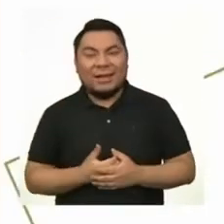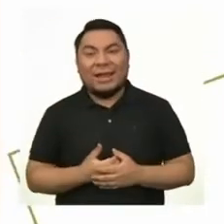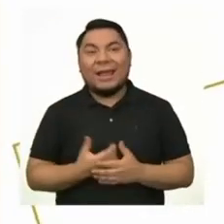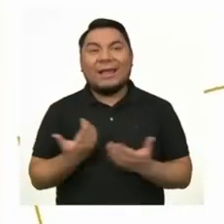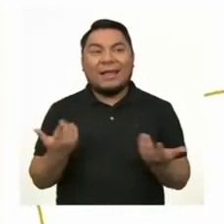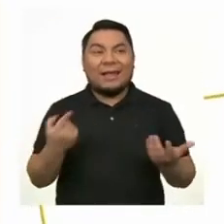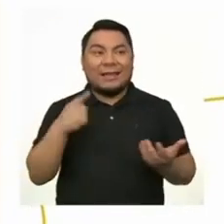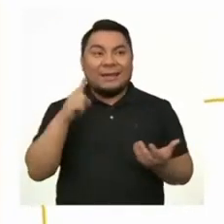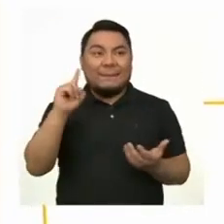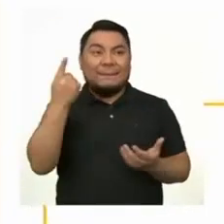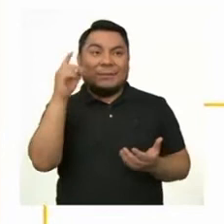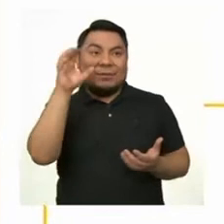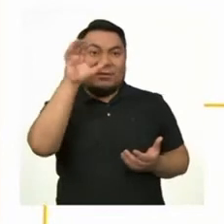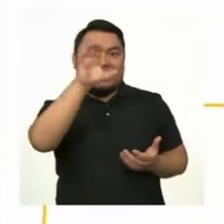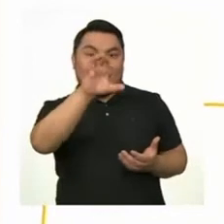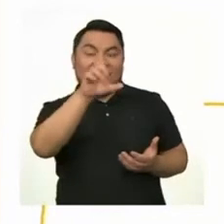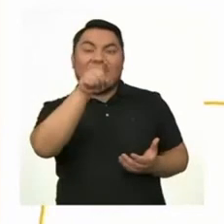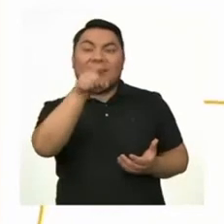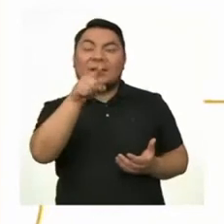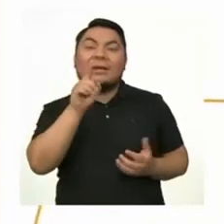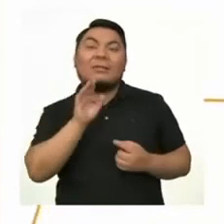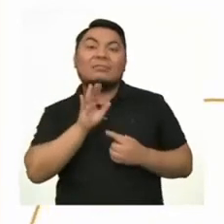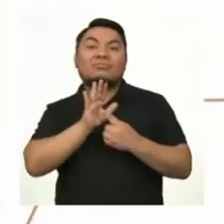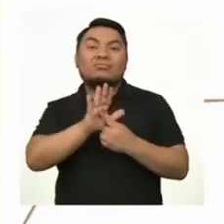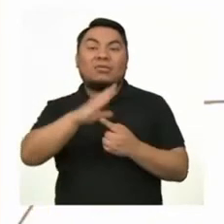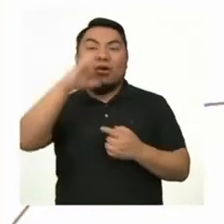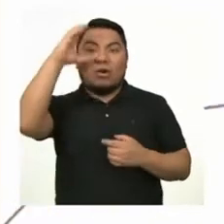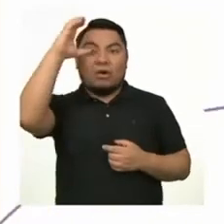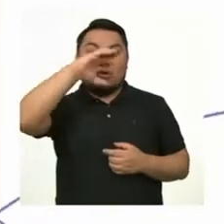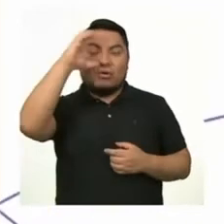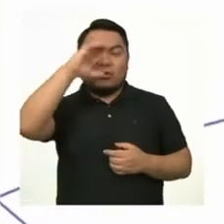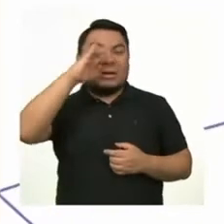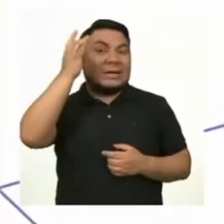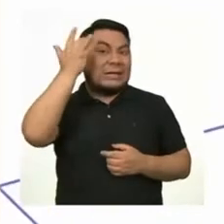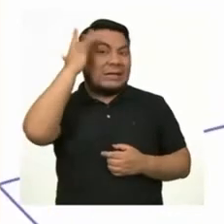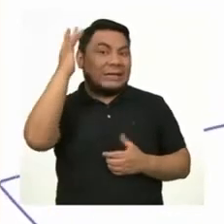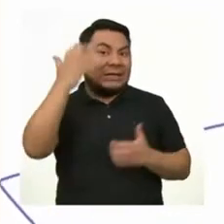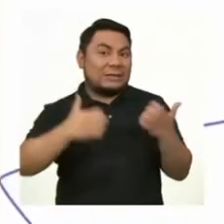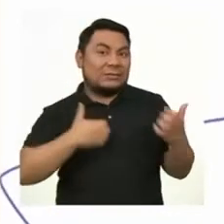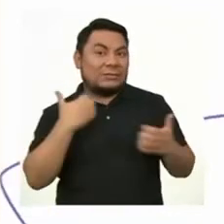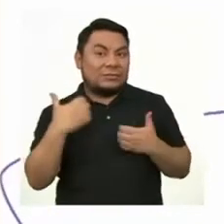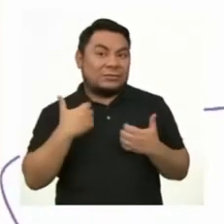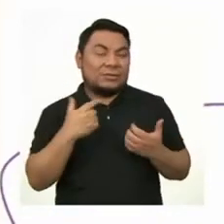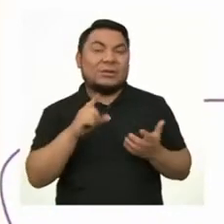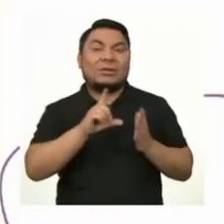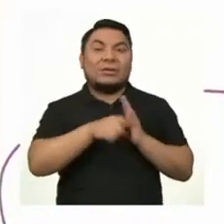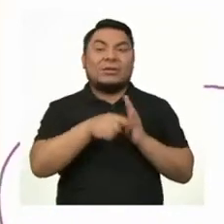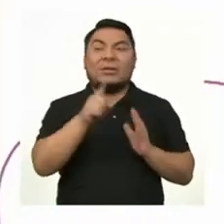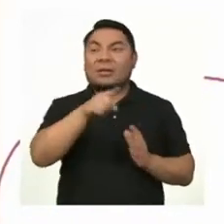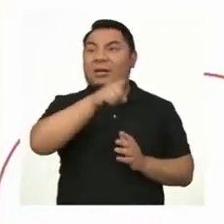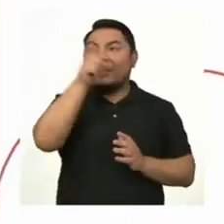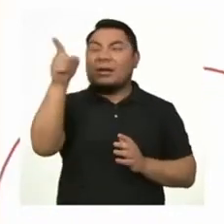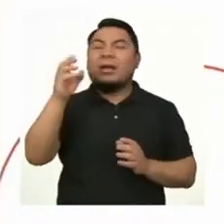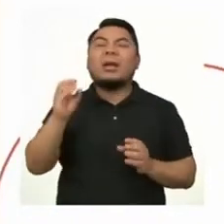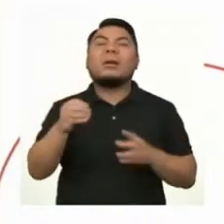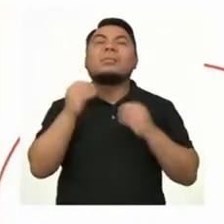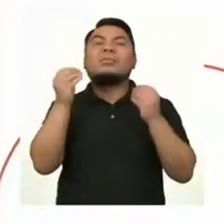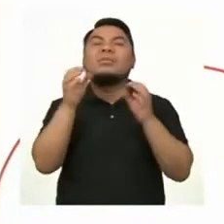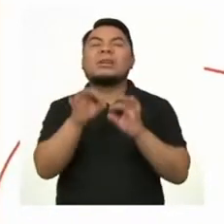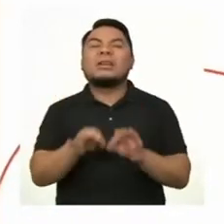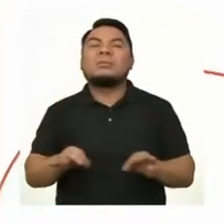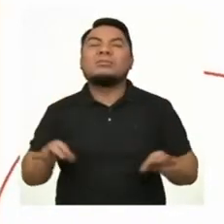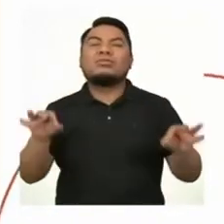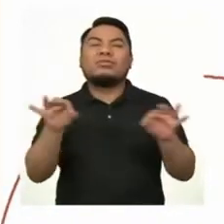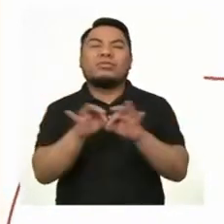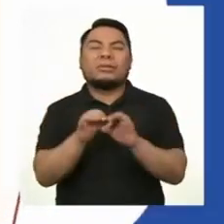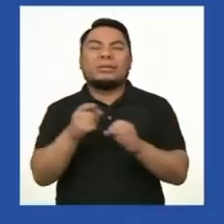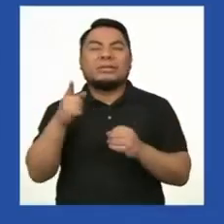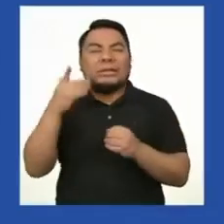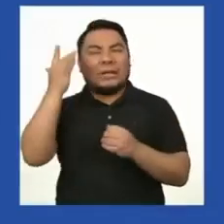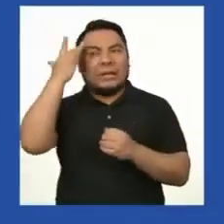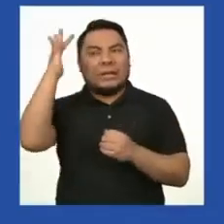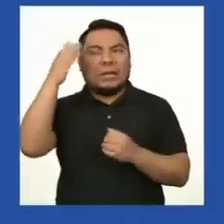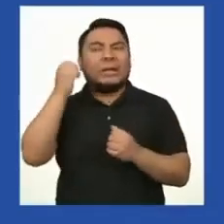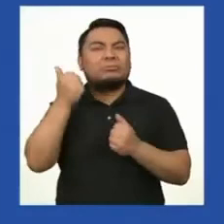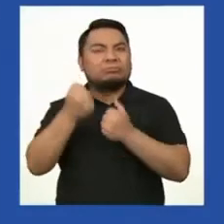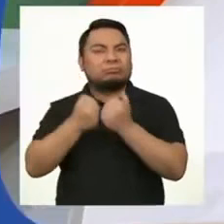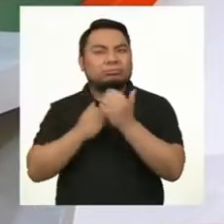esta primera parte se presenta el concepto inteligencia emocional y por qué es importante tenerla